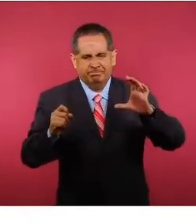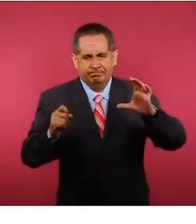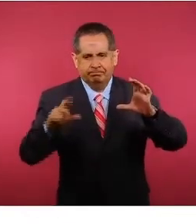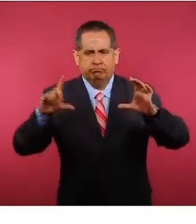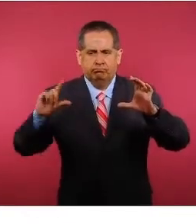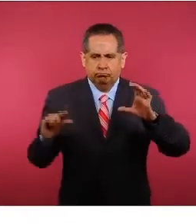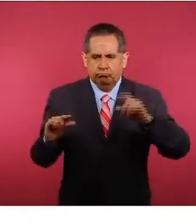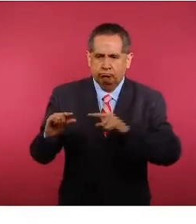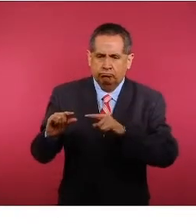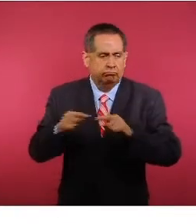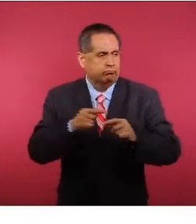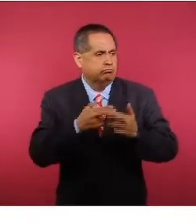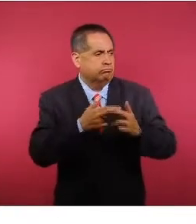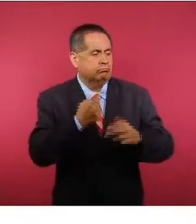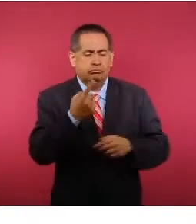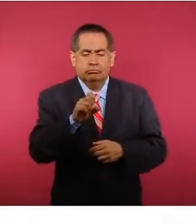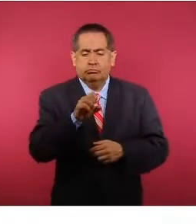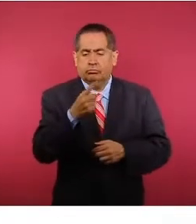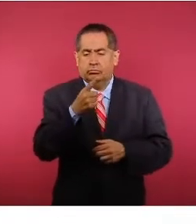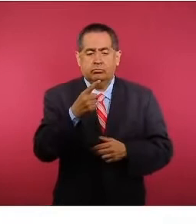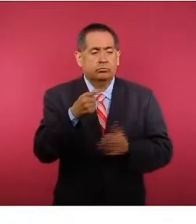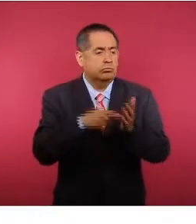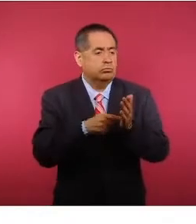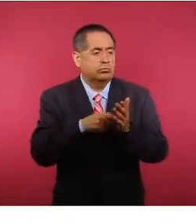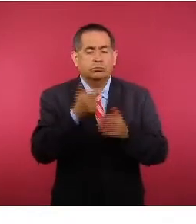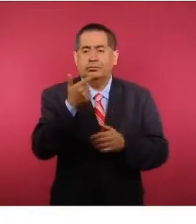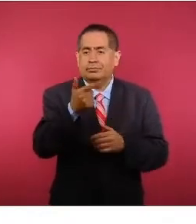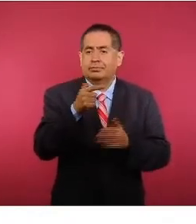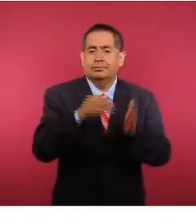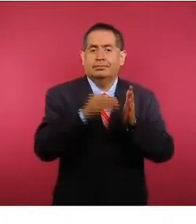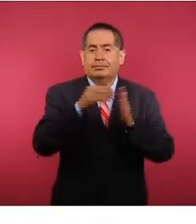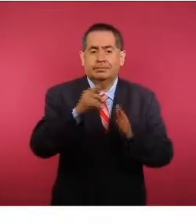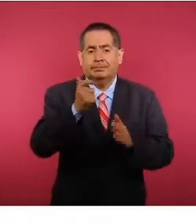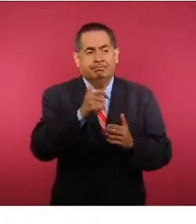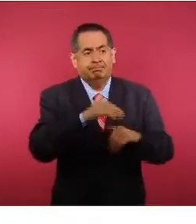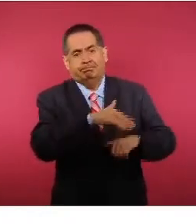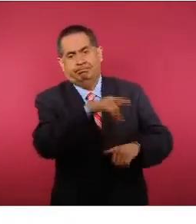de 161.7 millones de pesos.